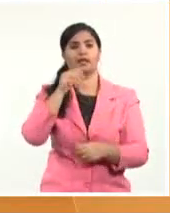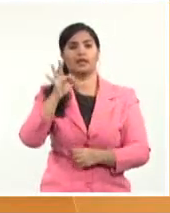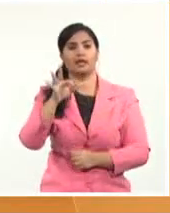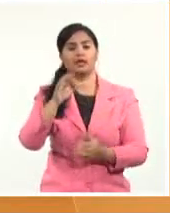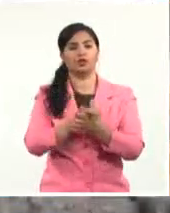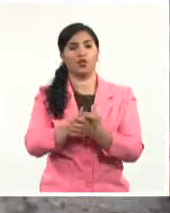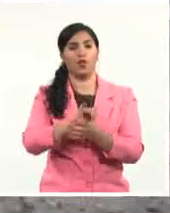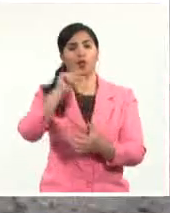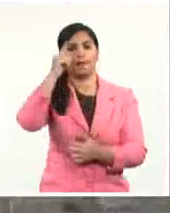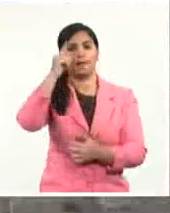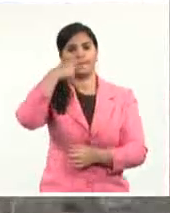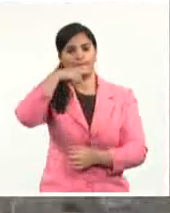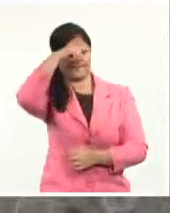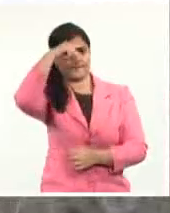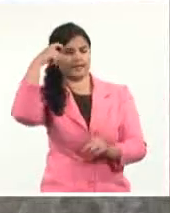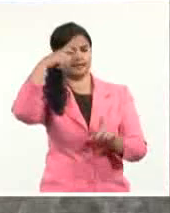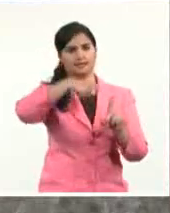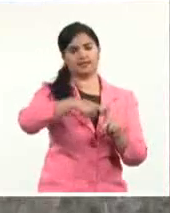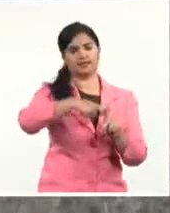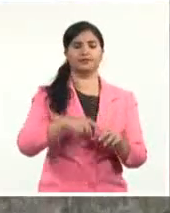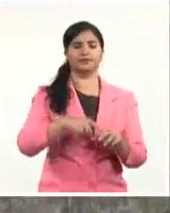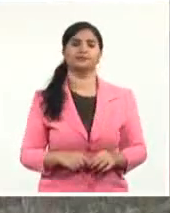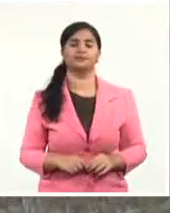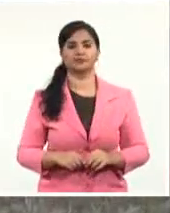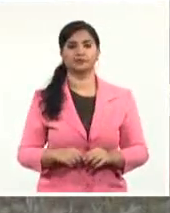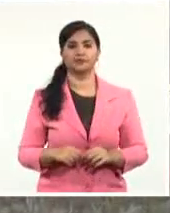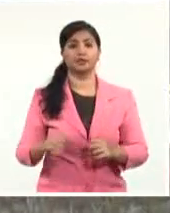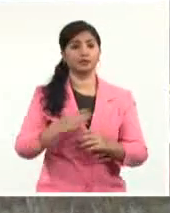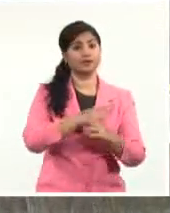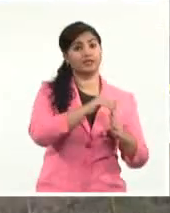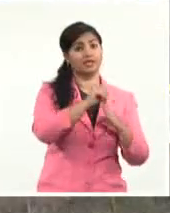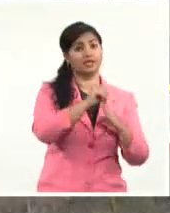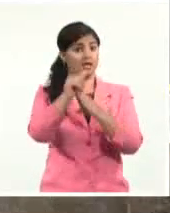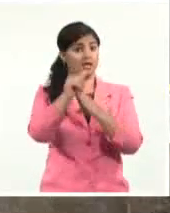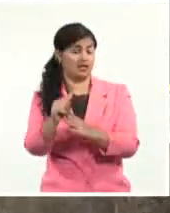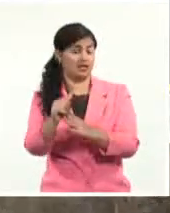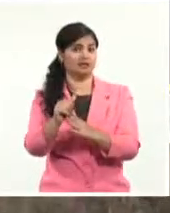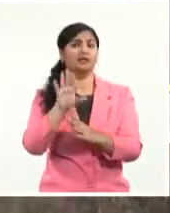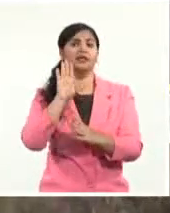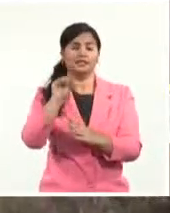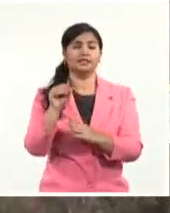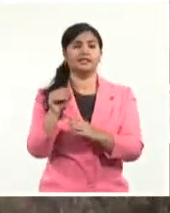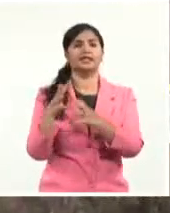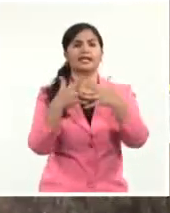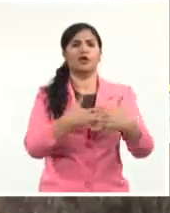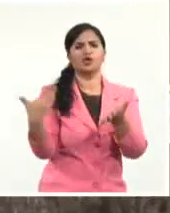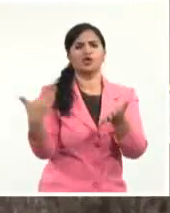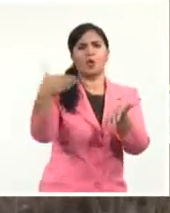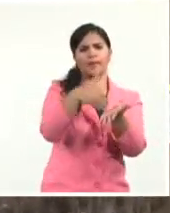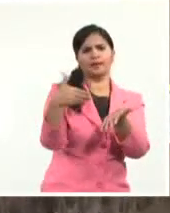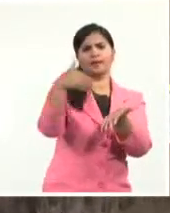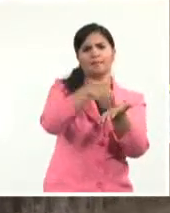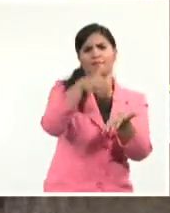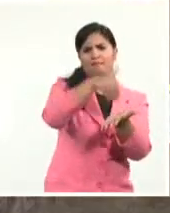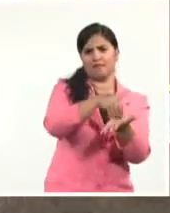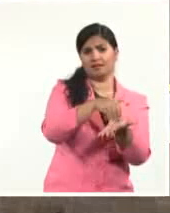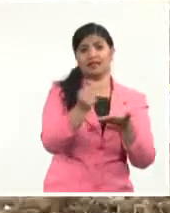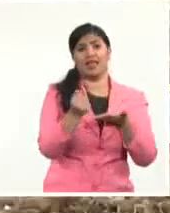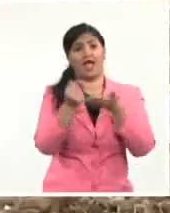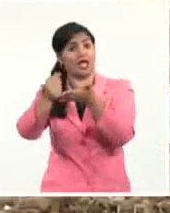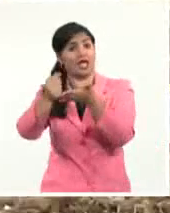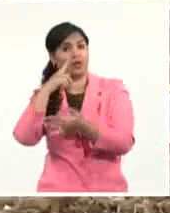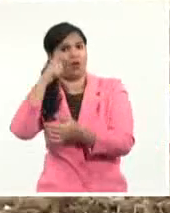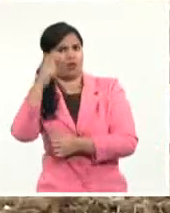Duma rusa, Shavlev Volodin, condenó la participación directa de Estados Unidos en ese conflicto con el envío de tanques de